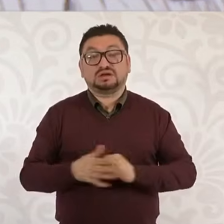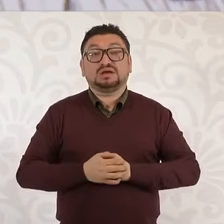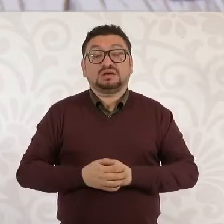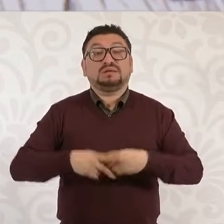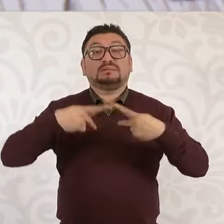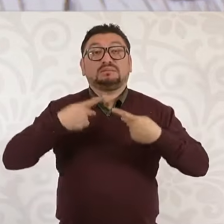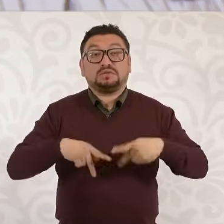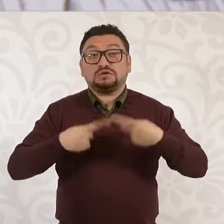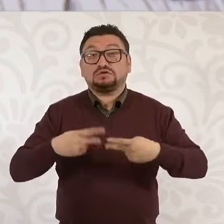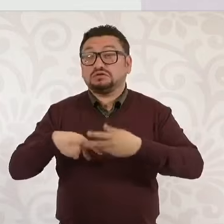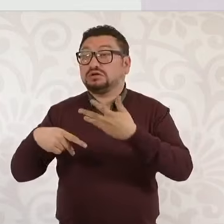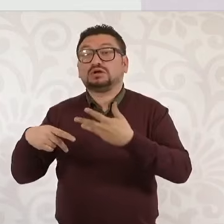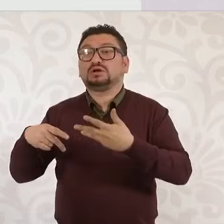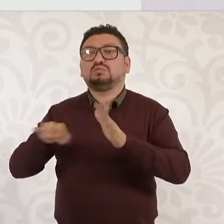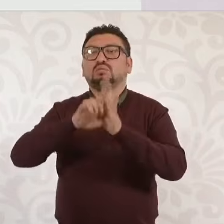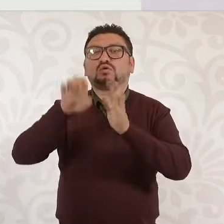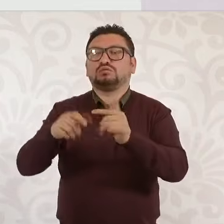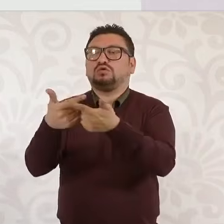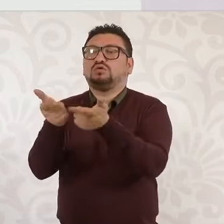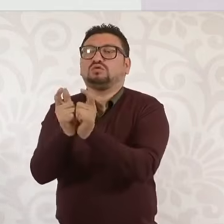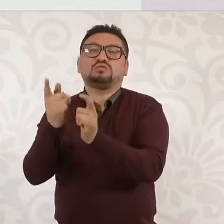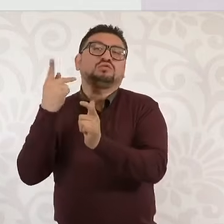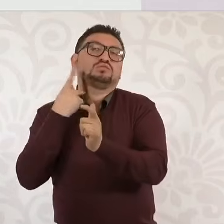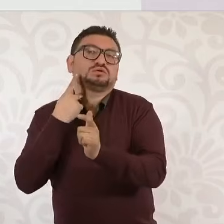elija el presidente del partido